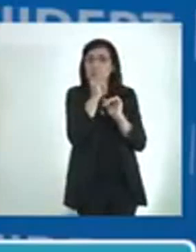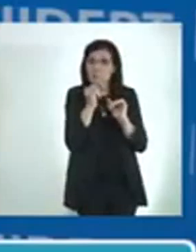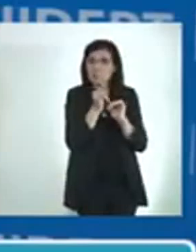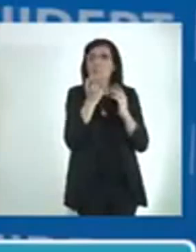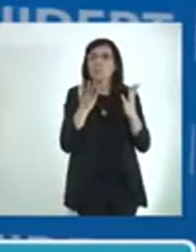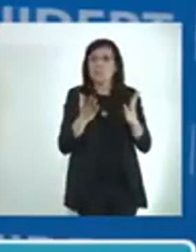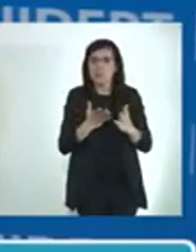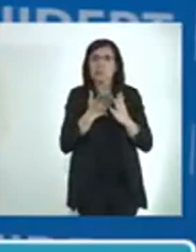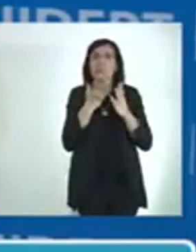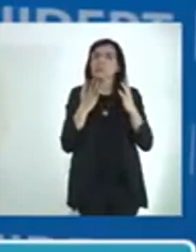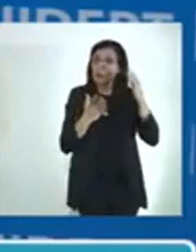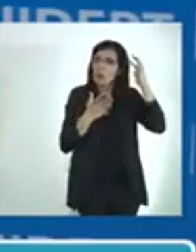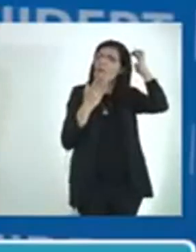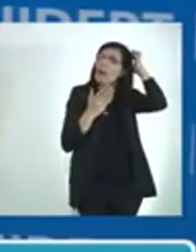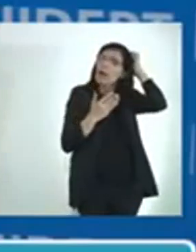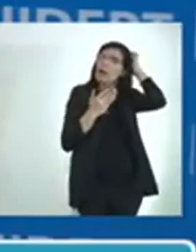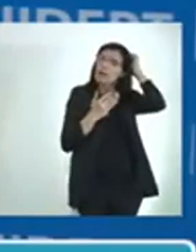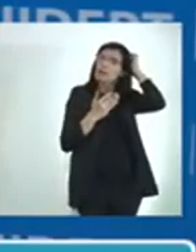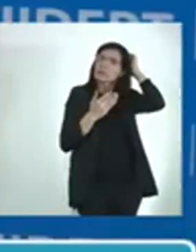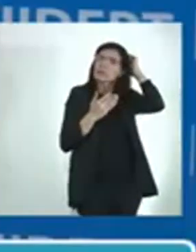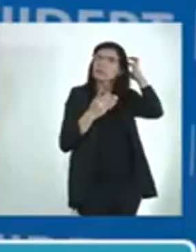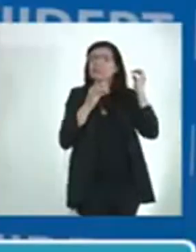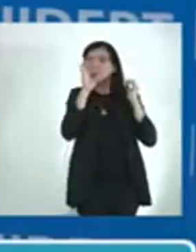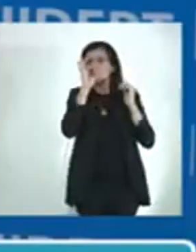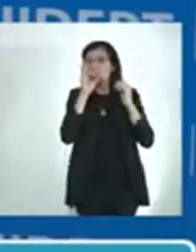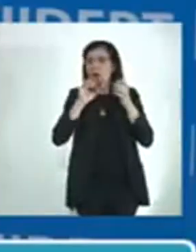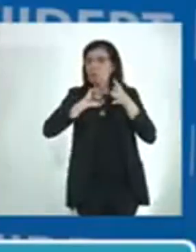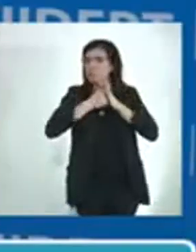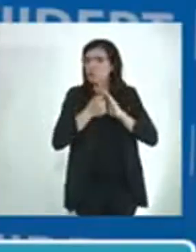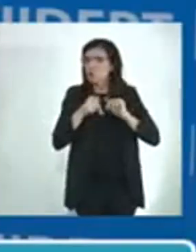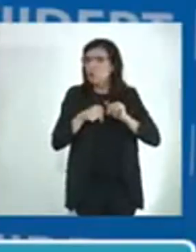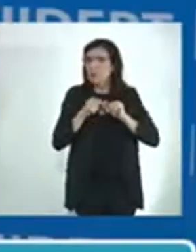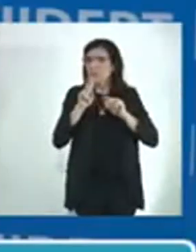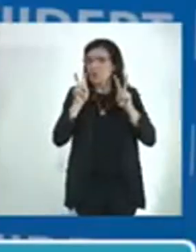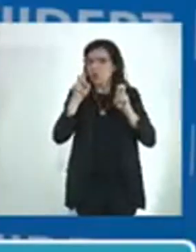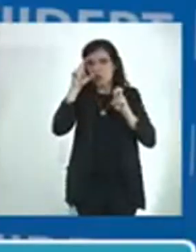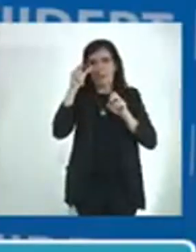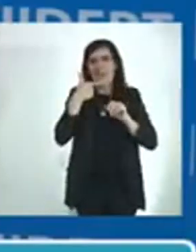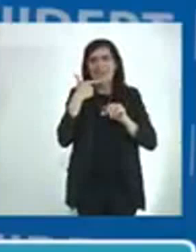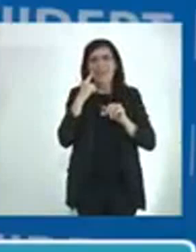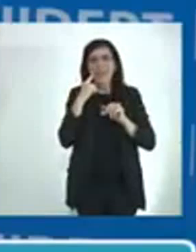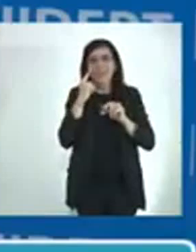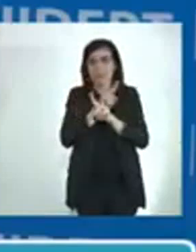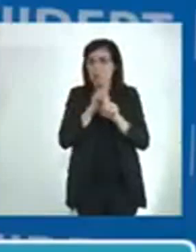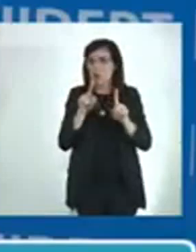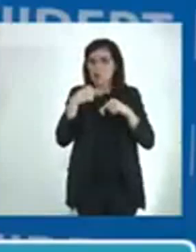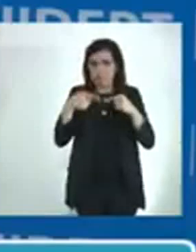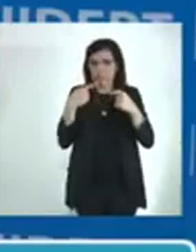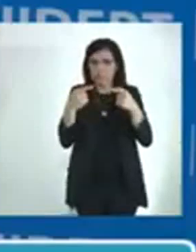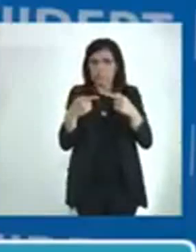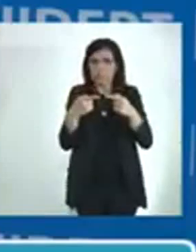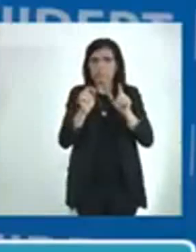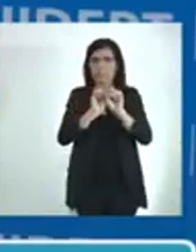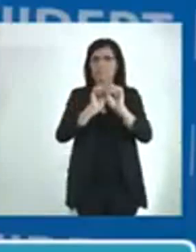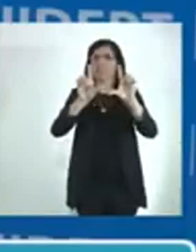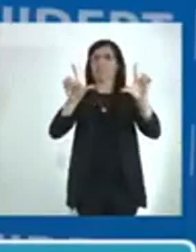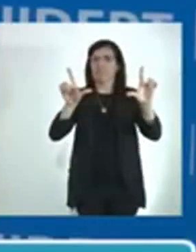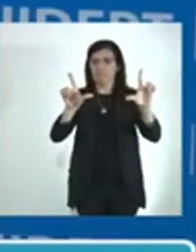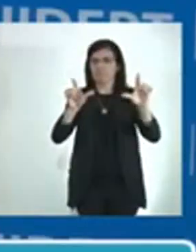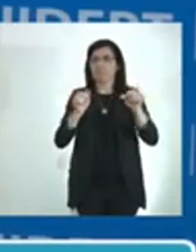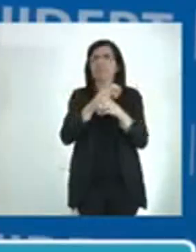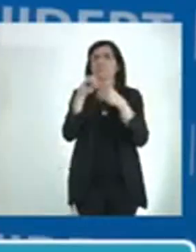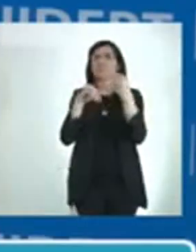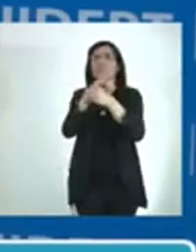se subieron un montón de recursos para pensar. Este es uno, como decimos siempre, es una oportunidad la ESI. Bueno, en este caso la oportunidad es el trabajo también con la